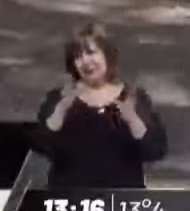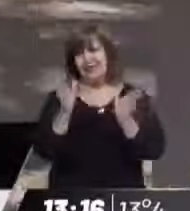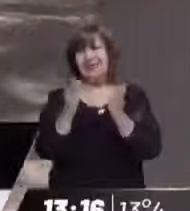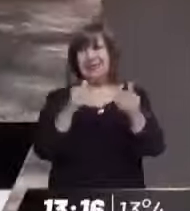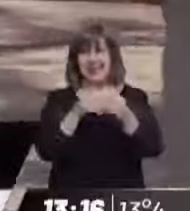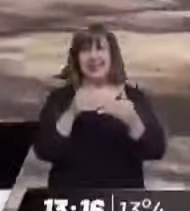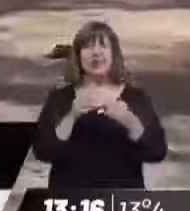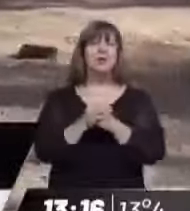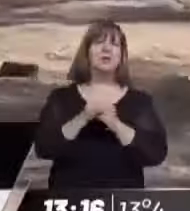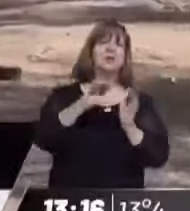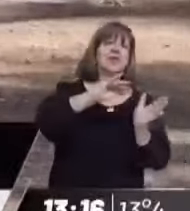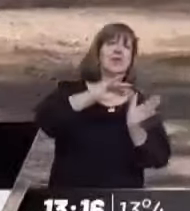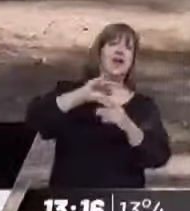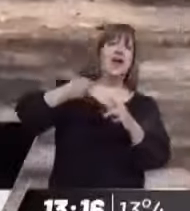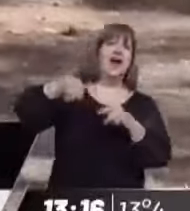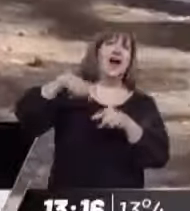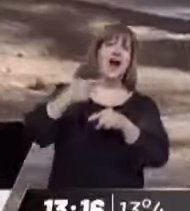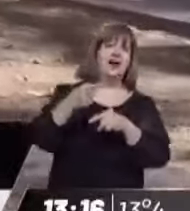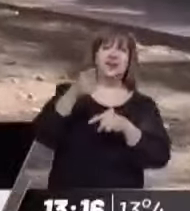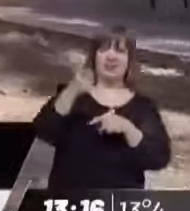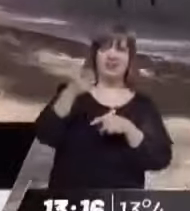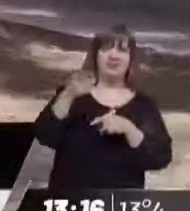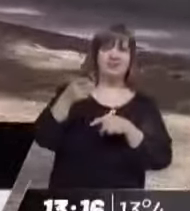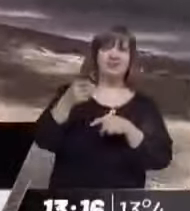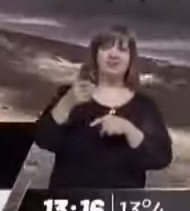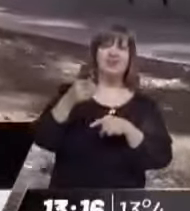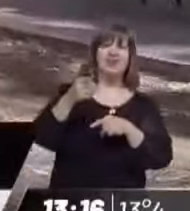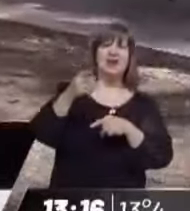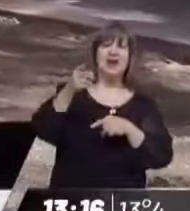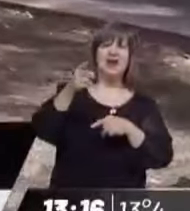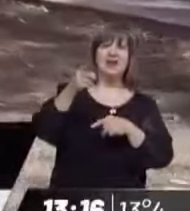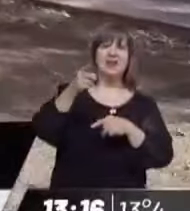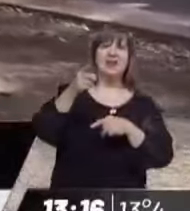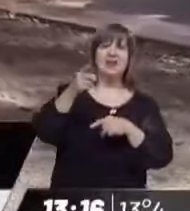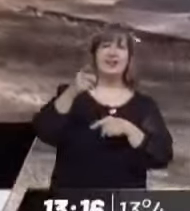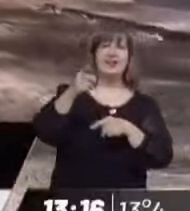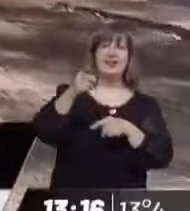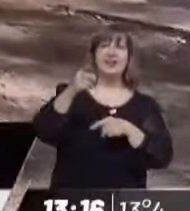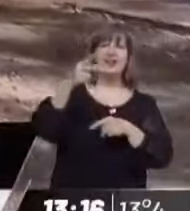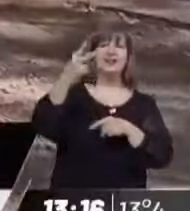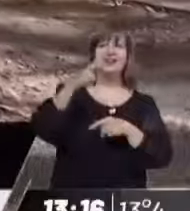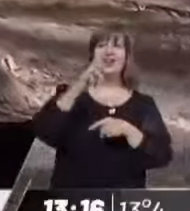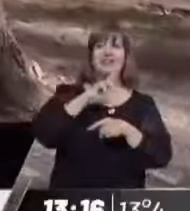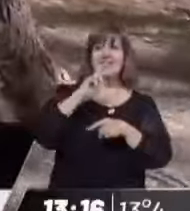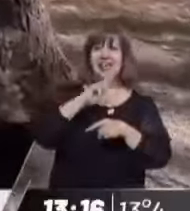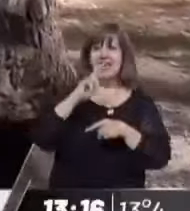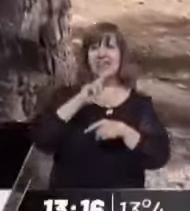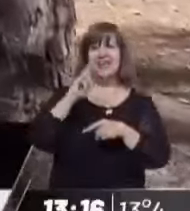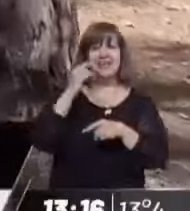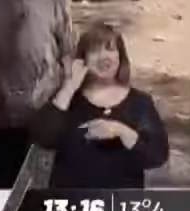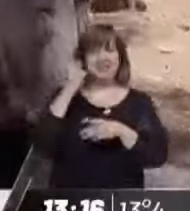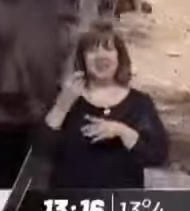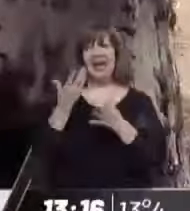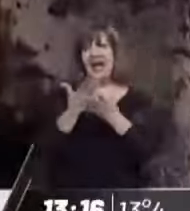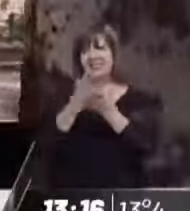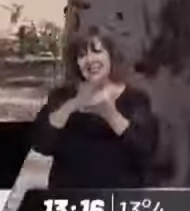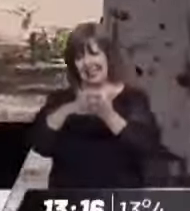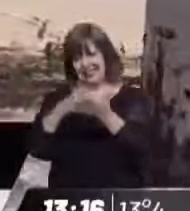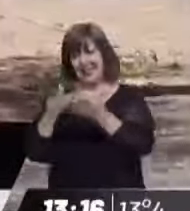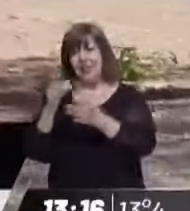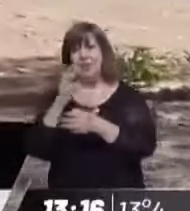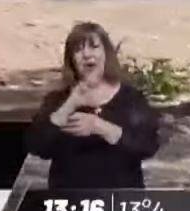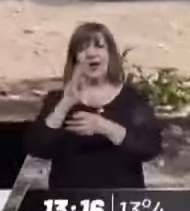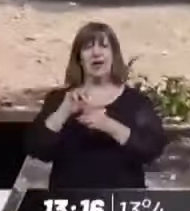qué lindo. Mirá lo que... Claro, quedamos de todos lados. No, ustedes zafaron. Tres chicas haciendo el asado, zafaron, pero vengo a saludar acá y